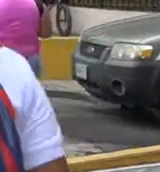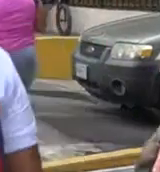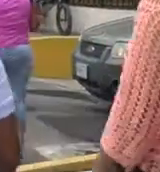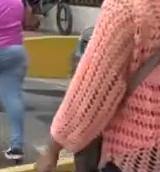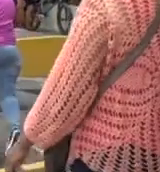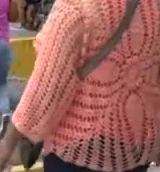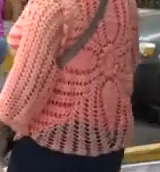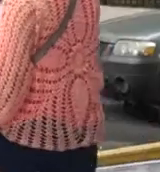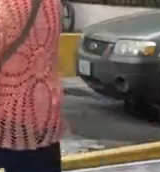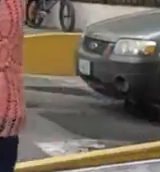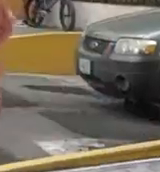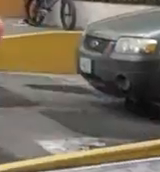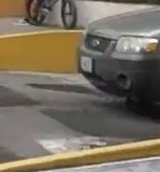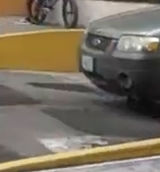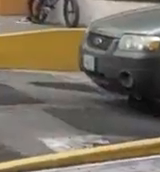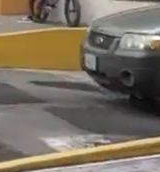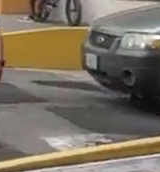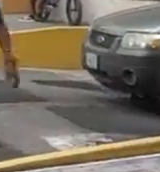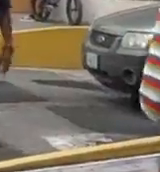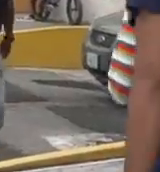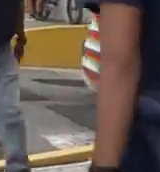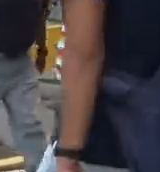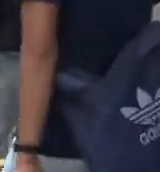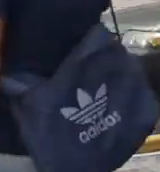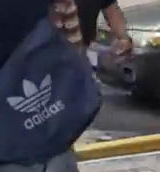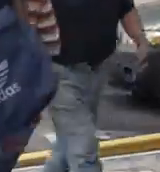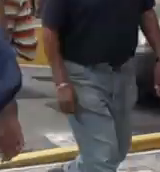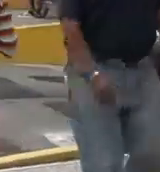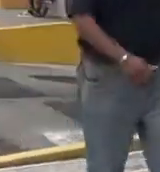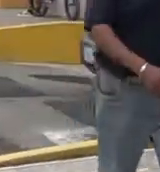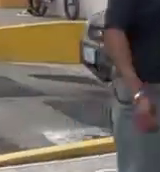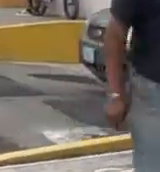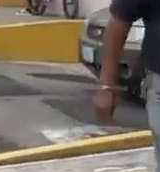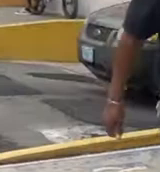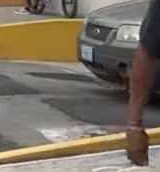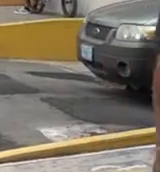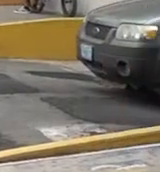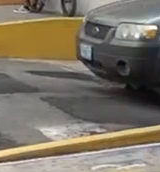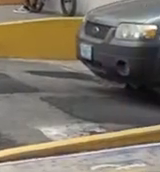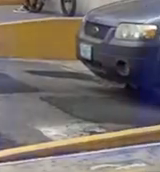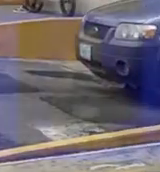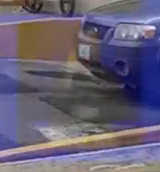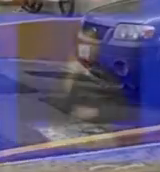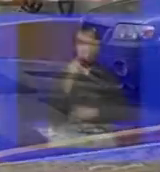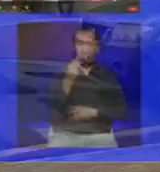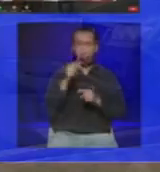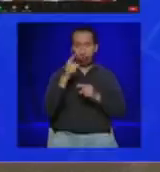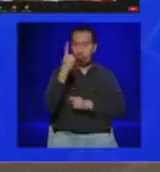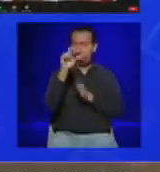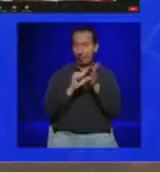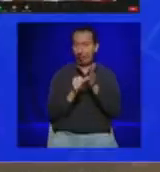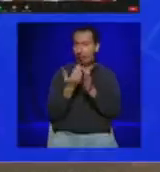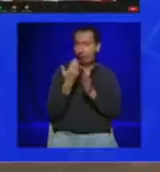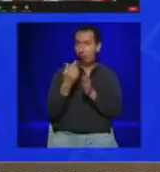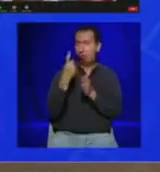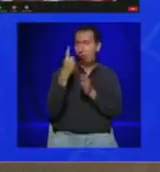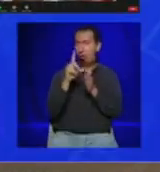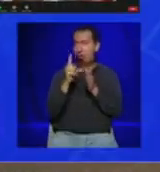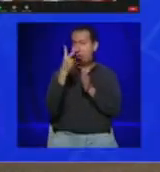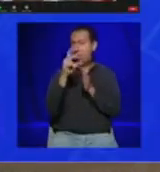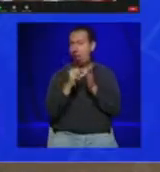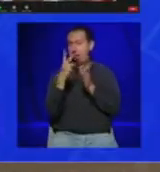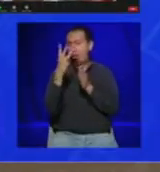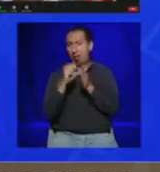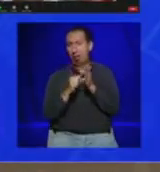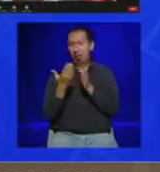meta como administración. Por eso el pasado 25 de mayo pusimos en marcha el Plan de Acción Guanajuato